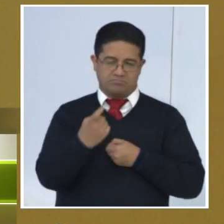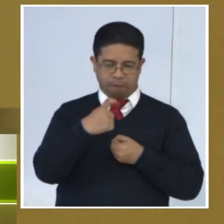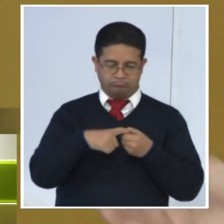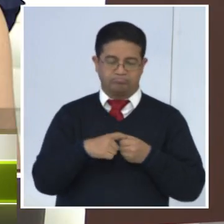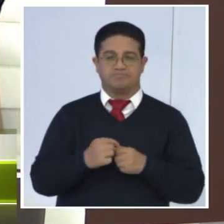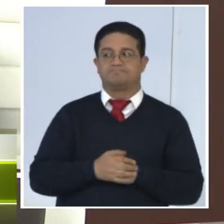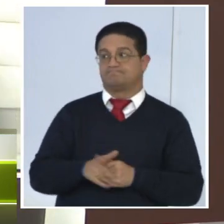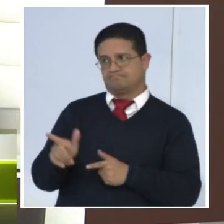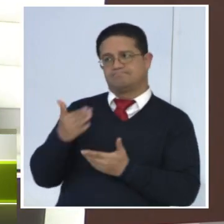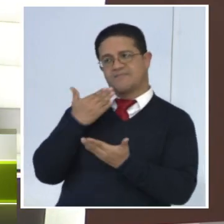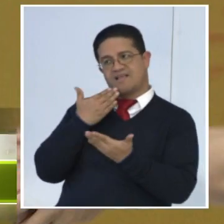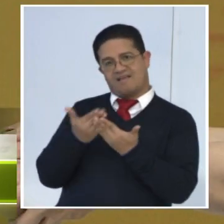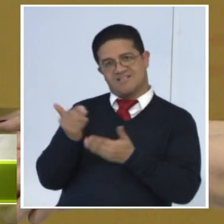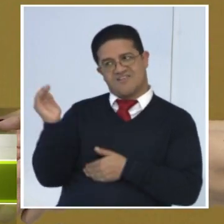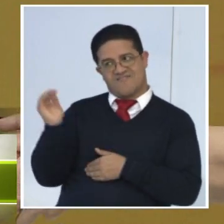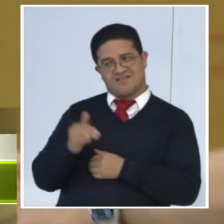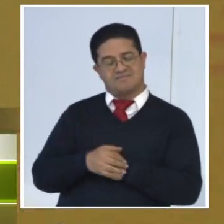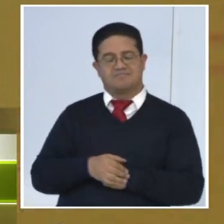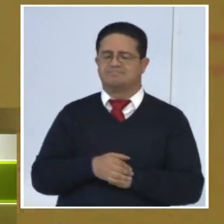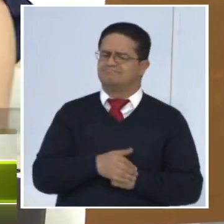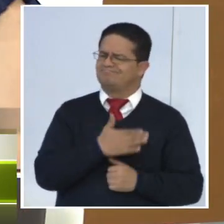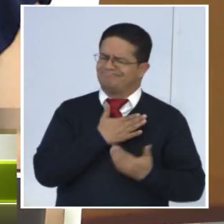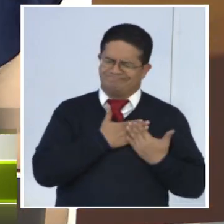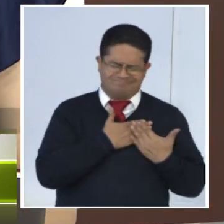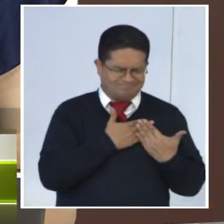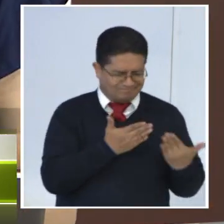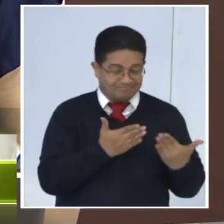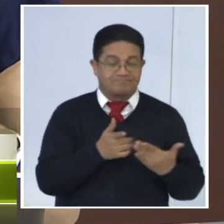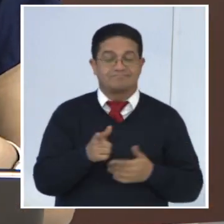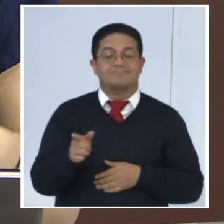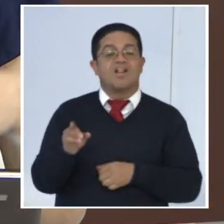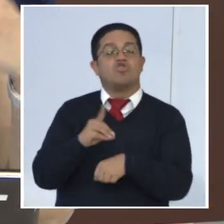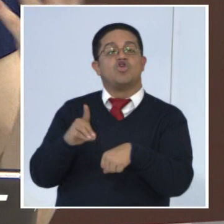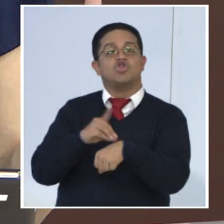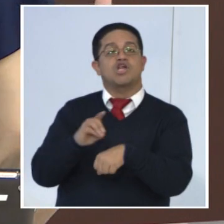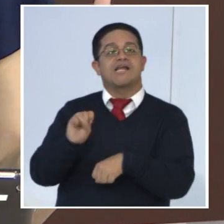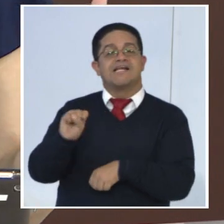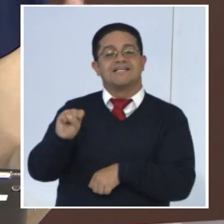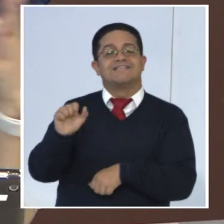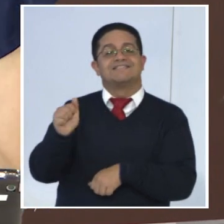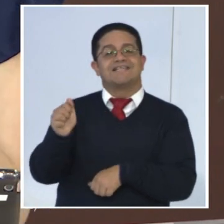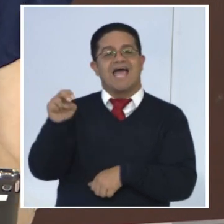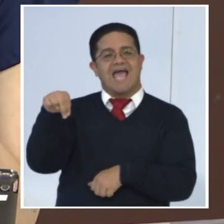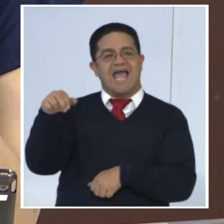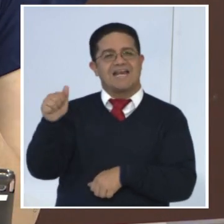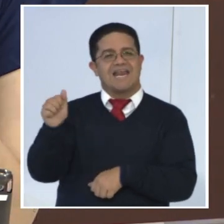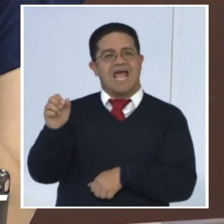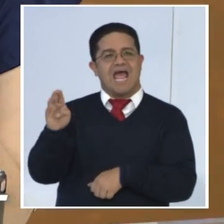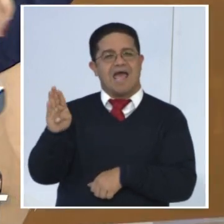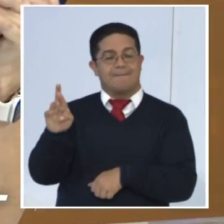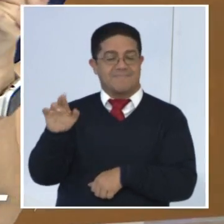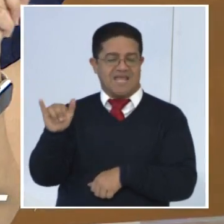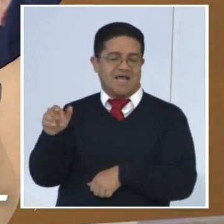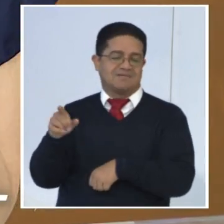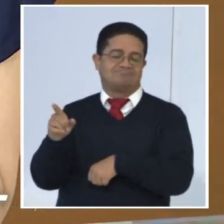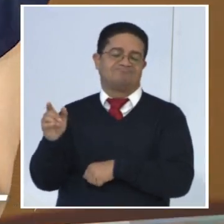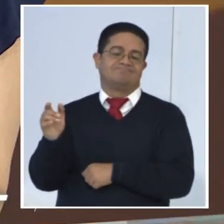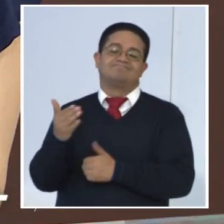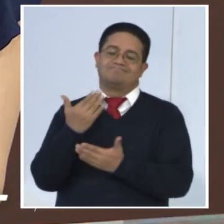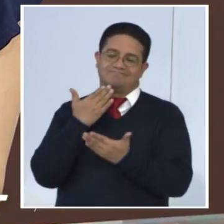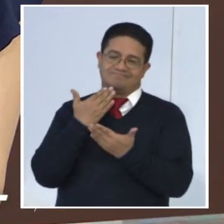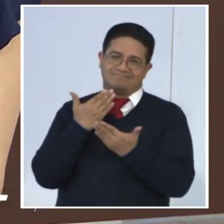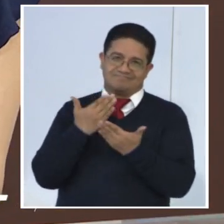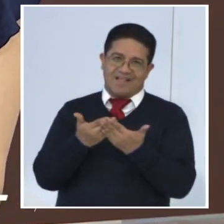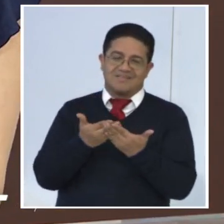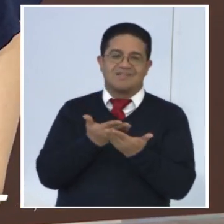oftalmologiapediatrica.com.be. Gracias por acompañarnos. Daniela, encantado. Álvaro Sanabria, pediatra, oftalmólogo pediatra, nos estuvo acompañando el día de hoy. Gracias a